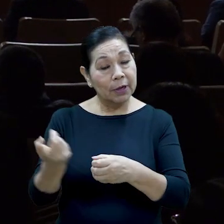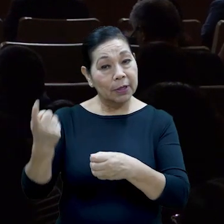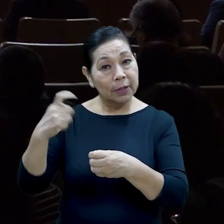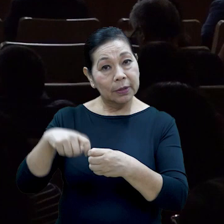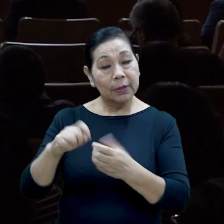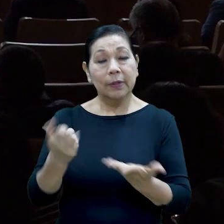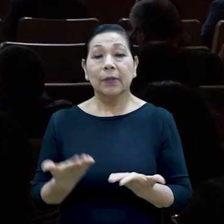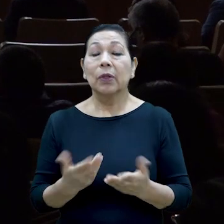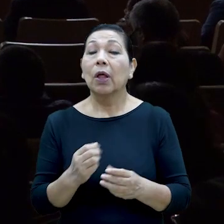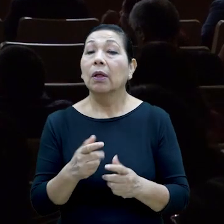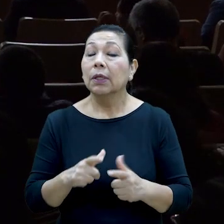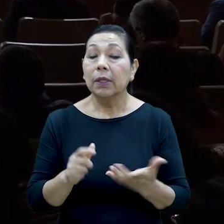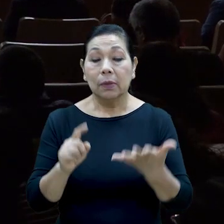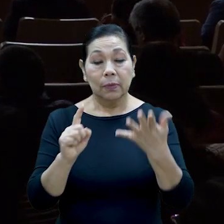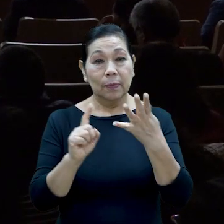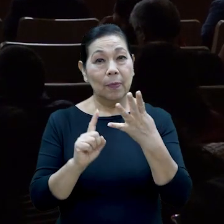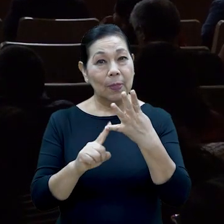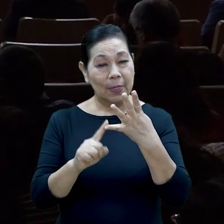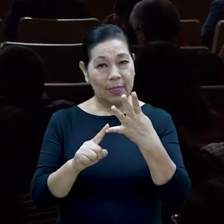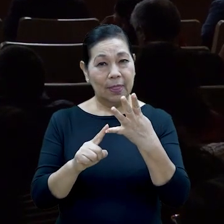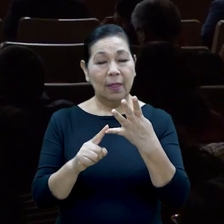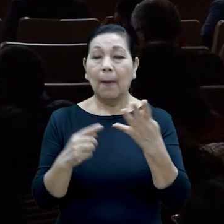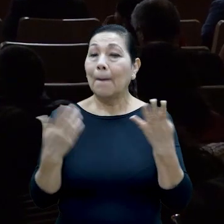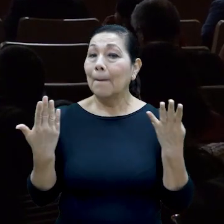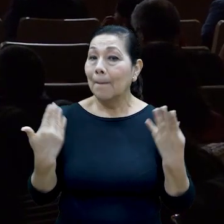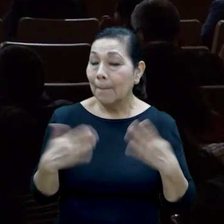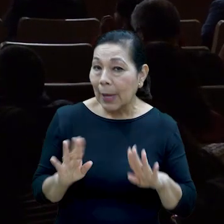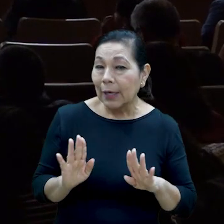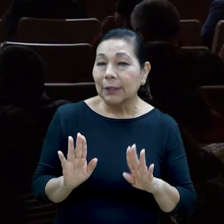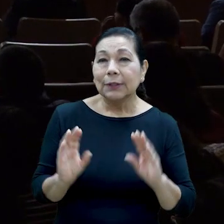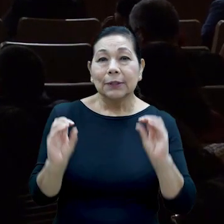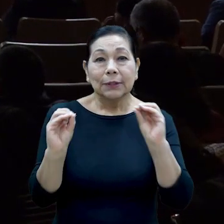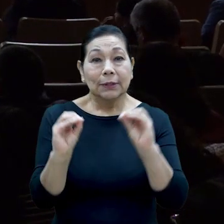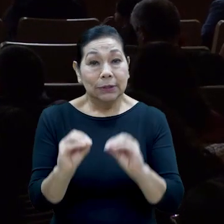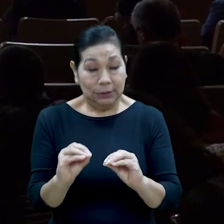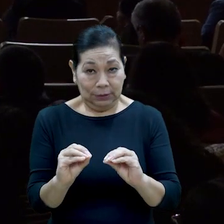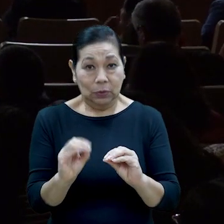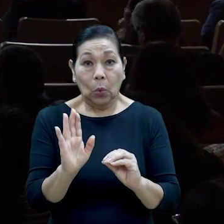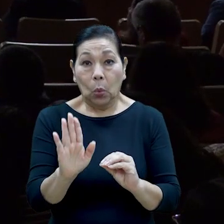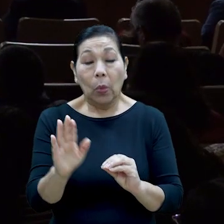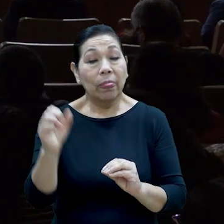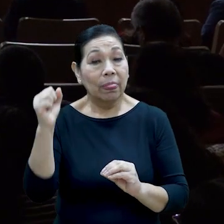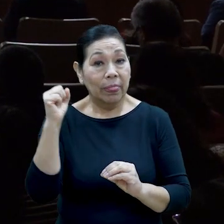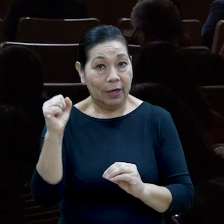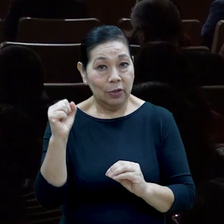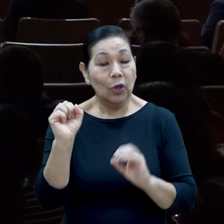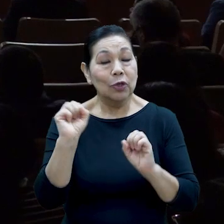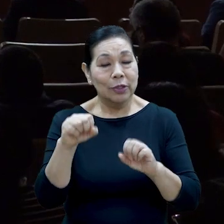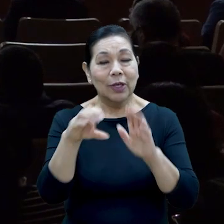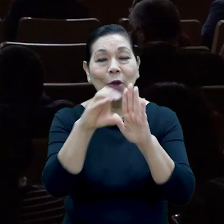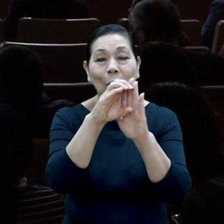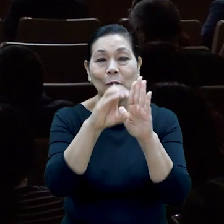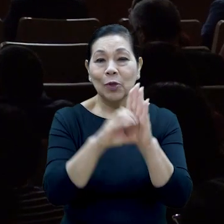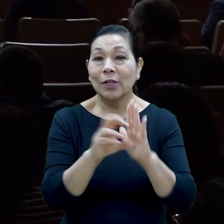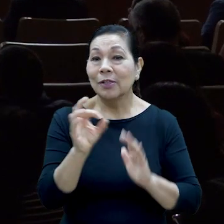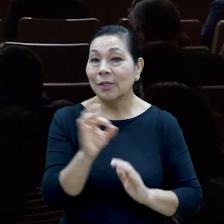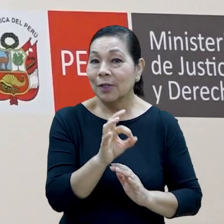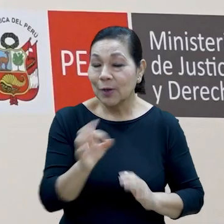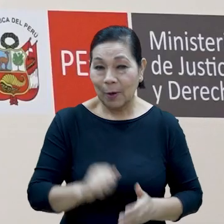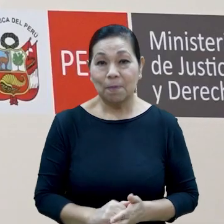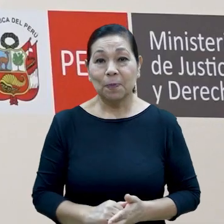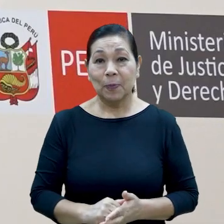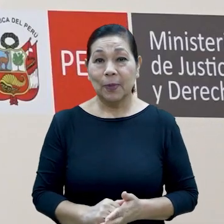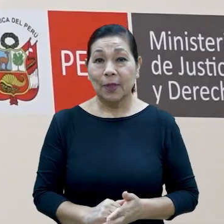labor integradora en casos de lagunas. Y finalmente, para delimitar si el ejercicio de un derecho es constitucional o